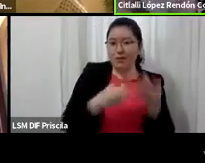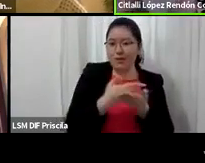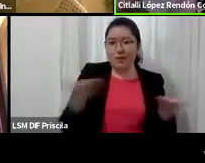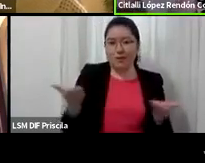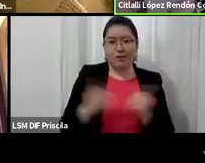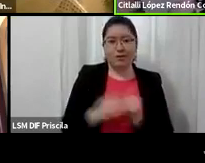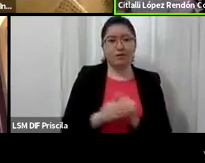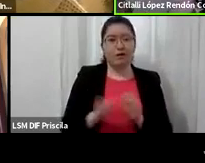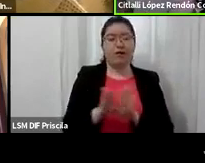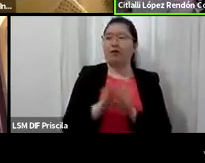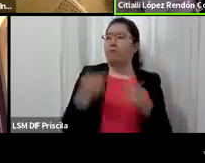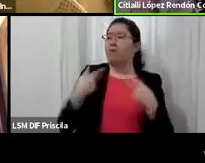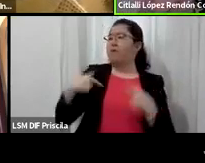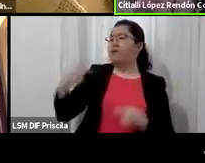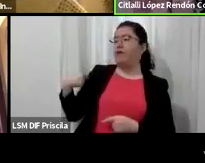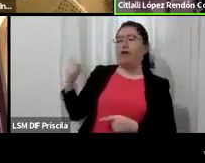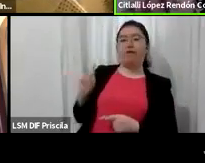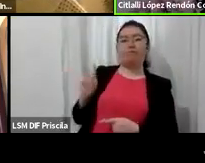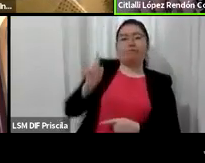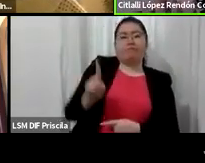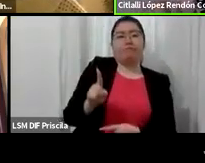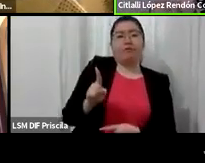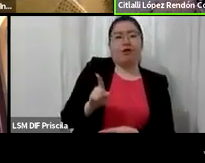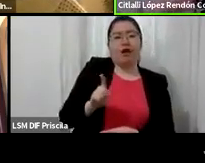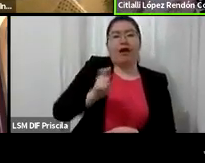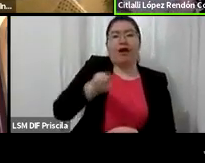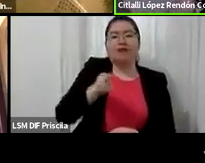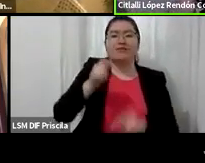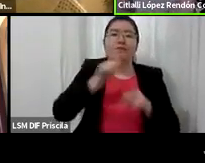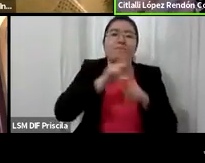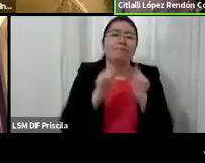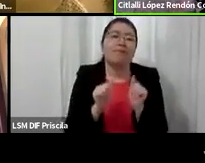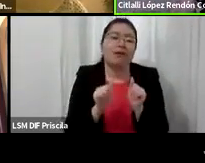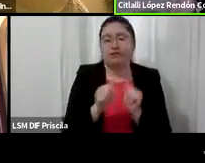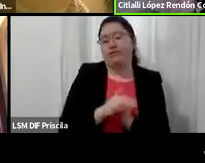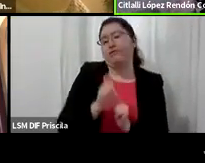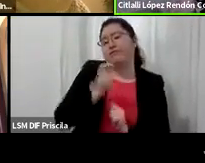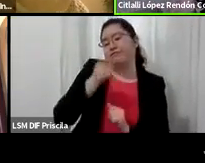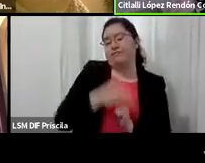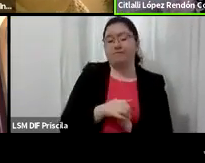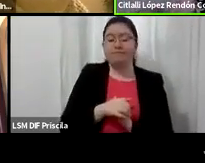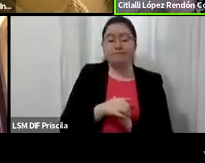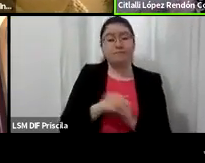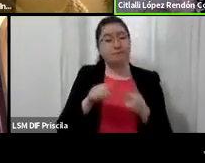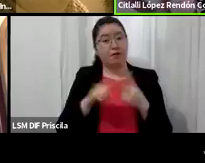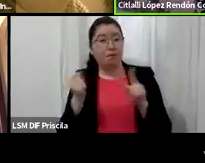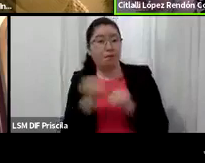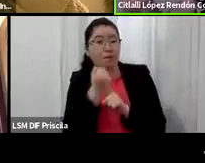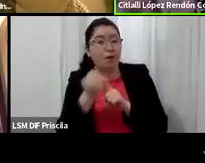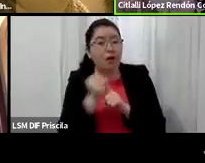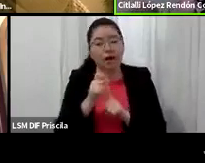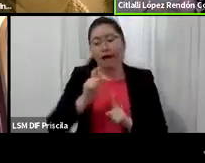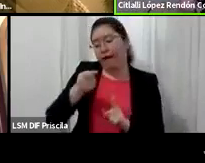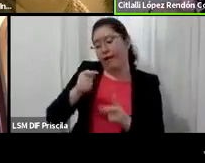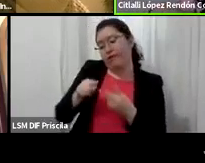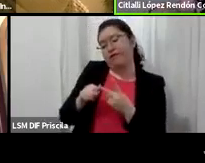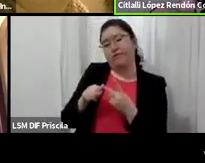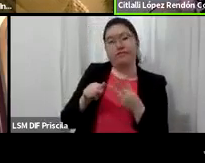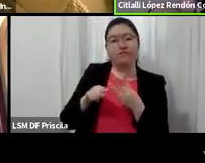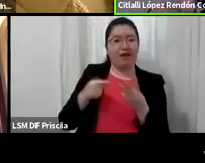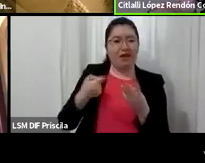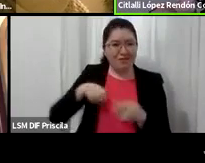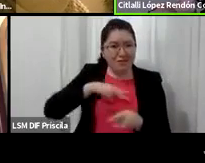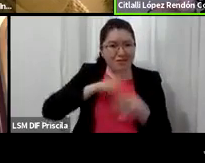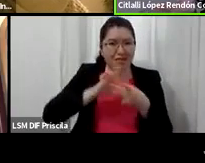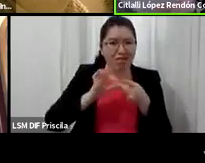dice esto es paz, esto es violencia y esto es lo que vamos a hacer, sino más bien desde estos procesos de reflexión que las dos compañeras ya han puesto